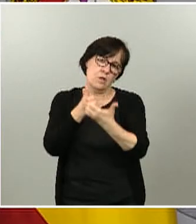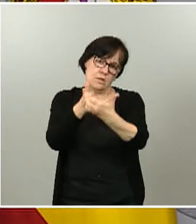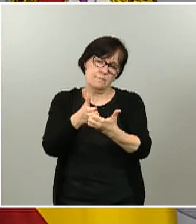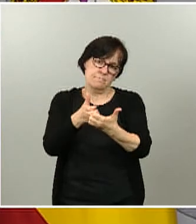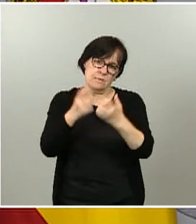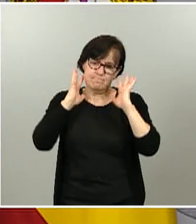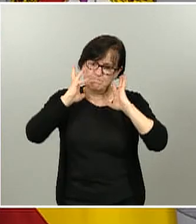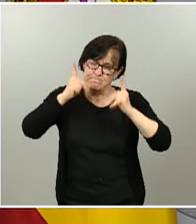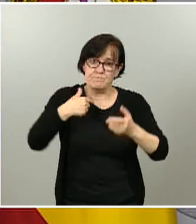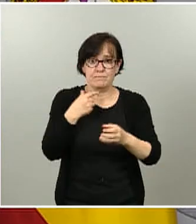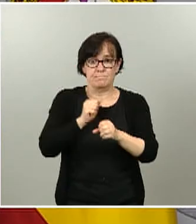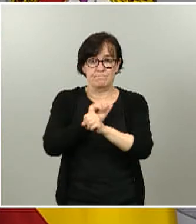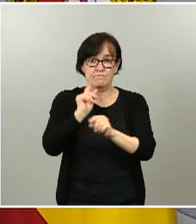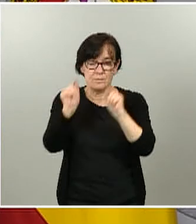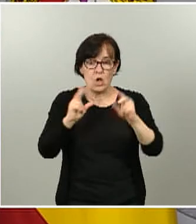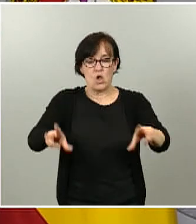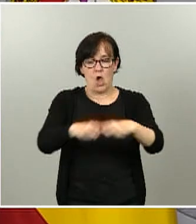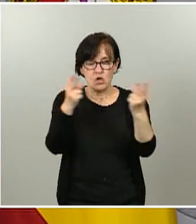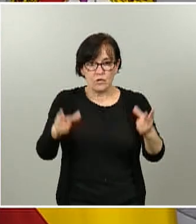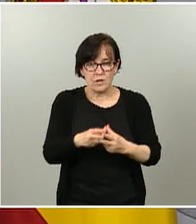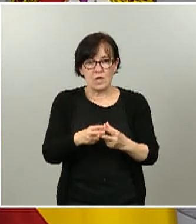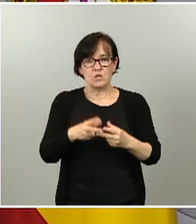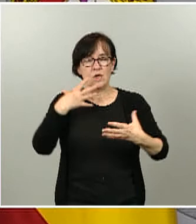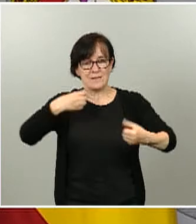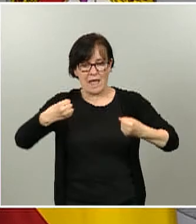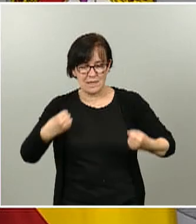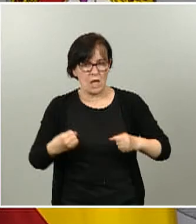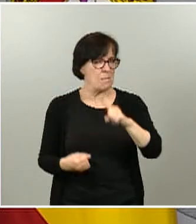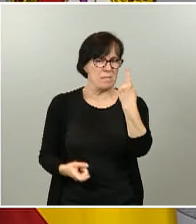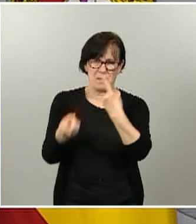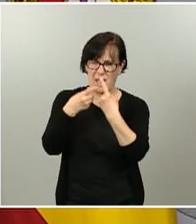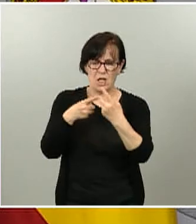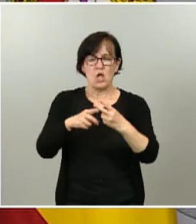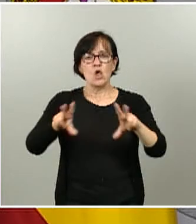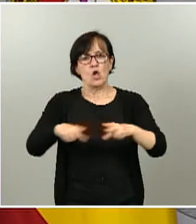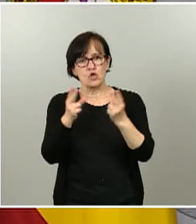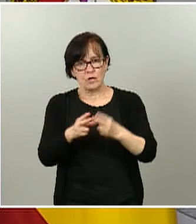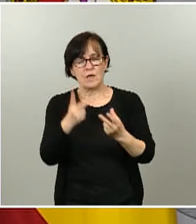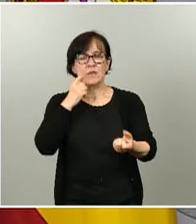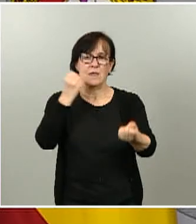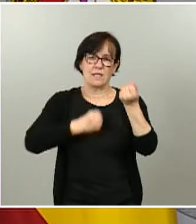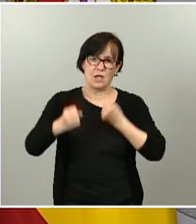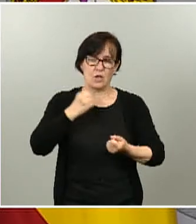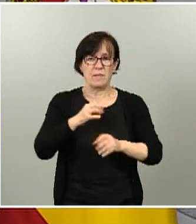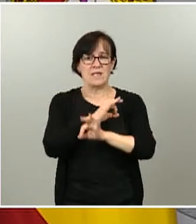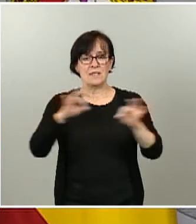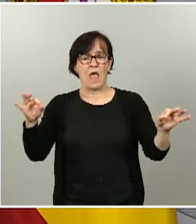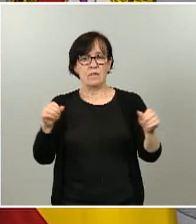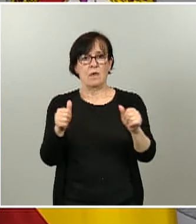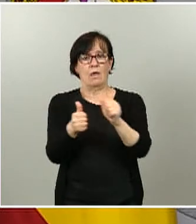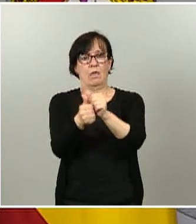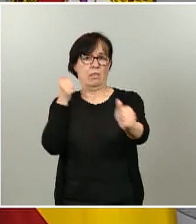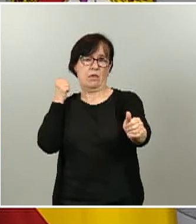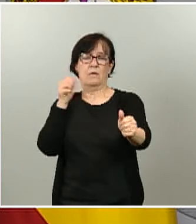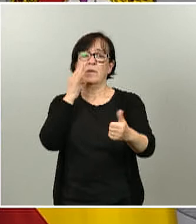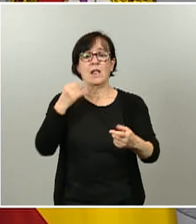pandemia, en lo social, por supuesto en lo sanitario en primer lugar, en lo social y en lo económico, sin que nadie se quede atrás y para que las consecuencias sobre